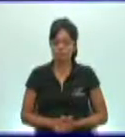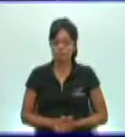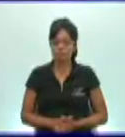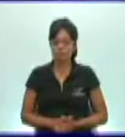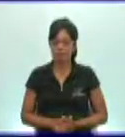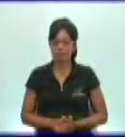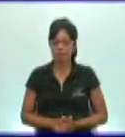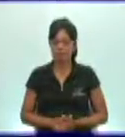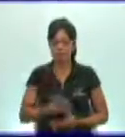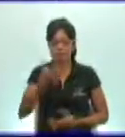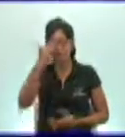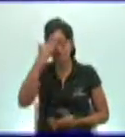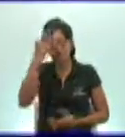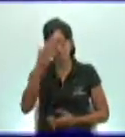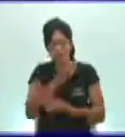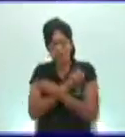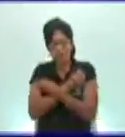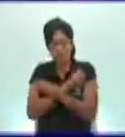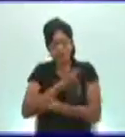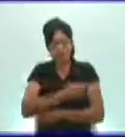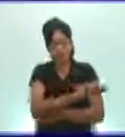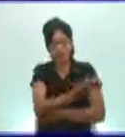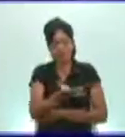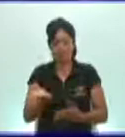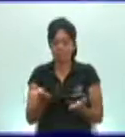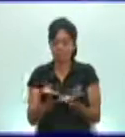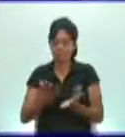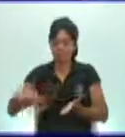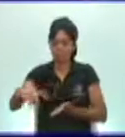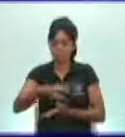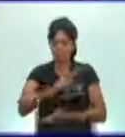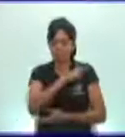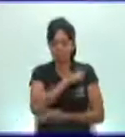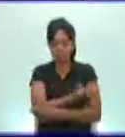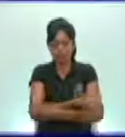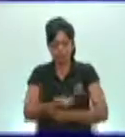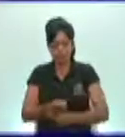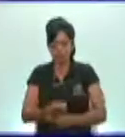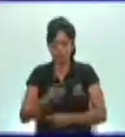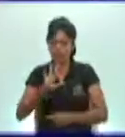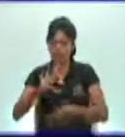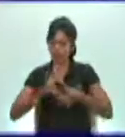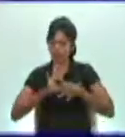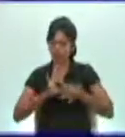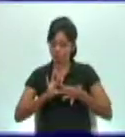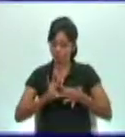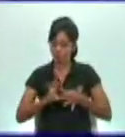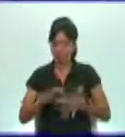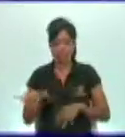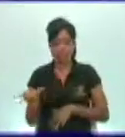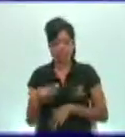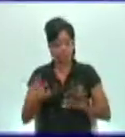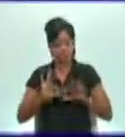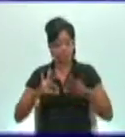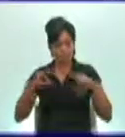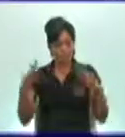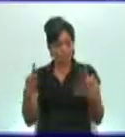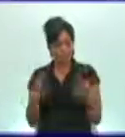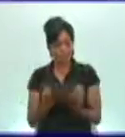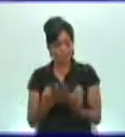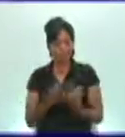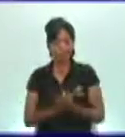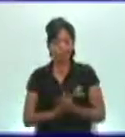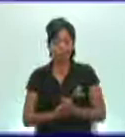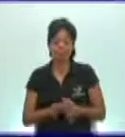Un caluroso saludo reciban ustedes, estudiantes y profesores del octavo grado, y también a la familia, quienes han permitido que